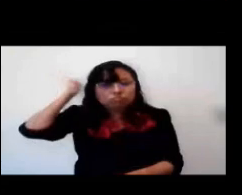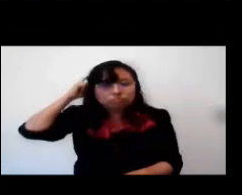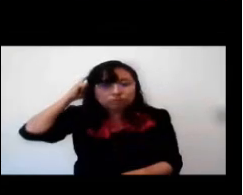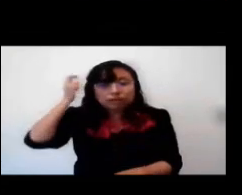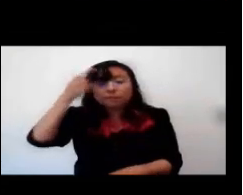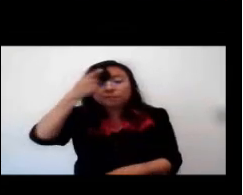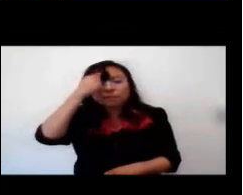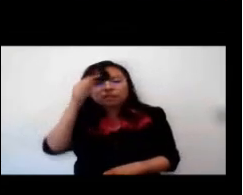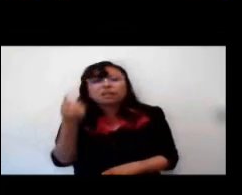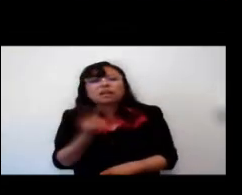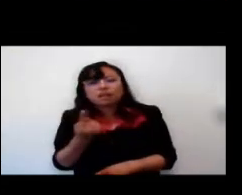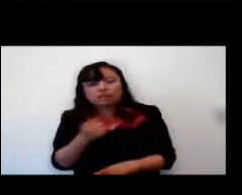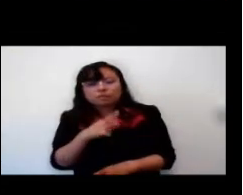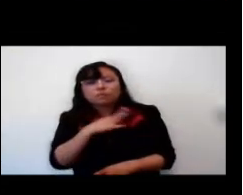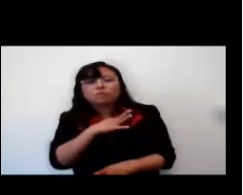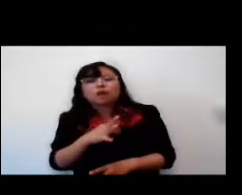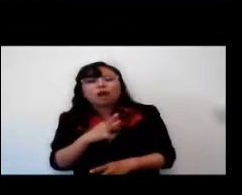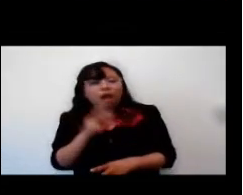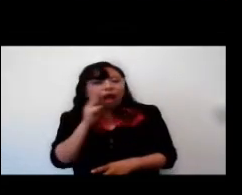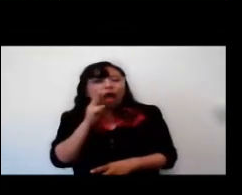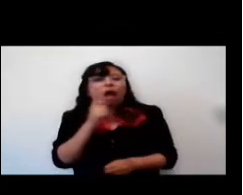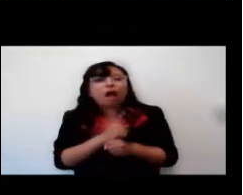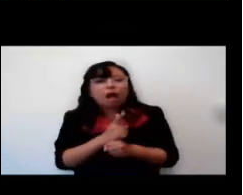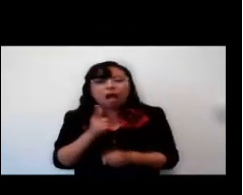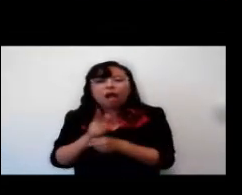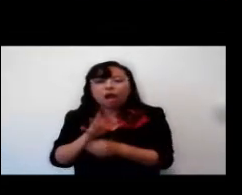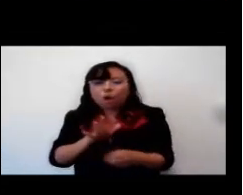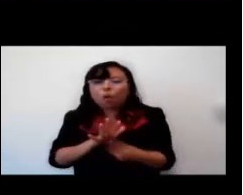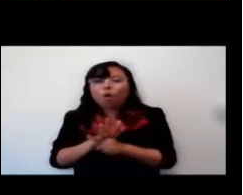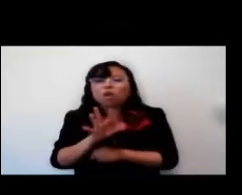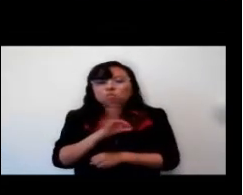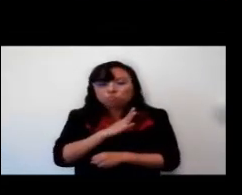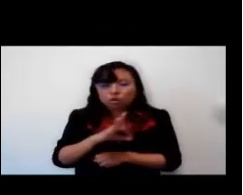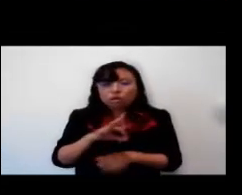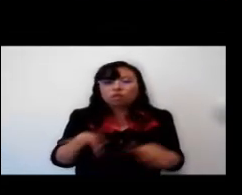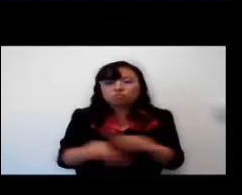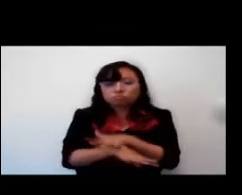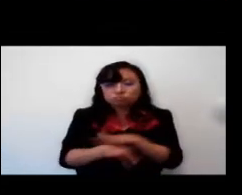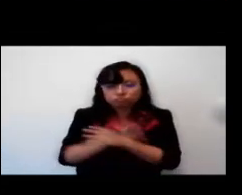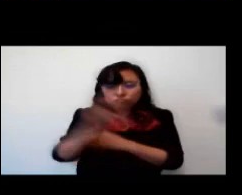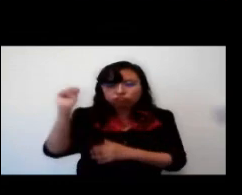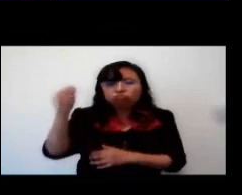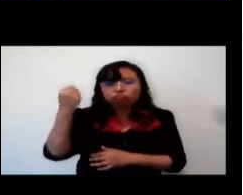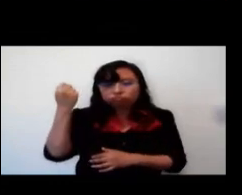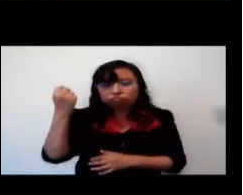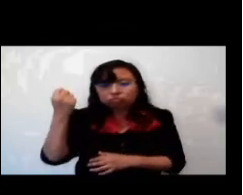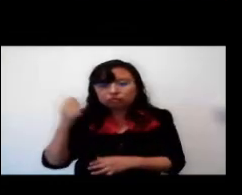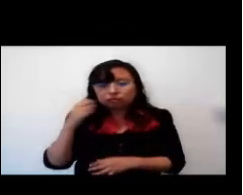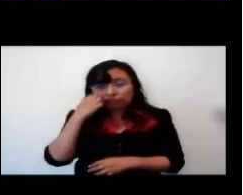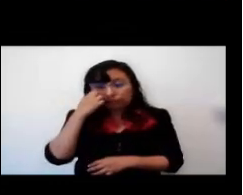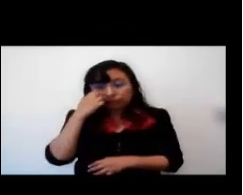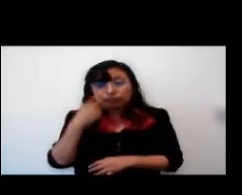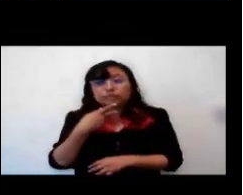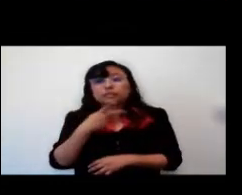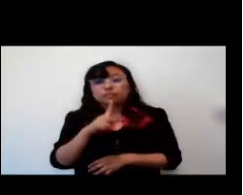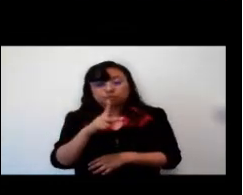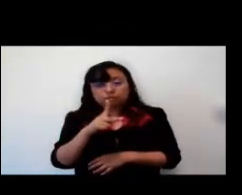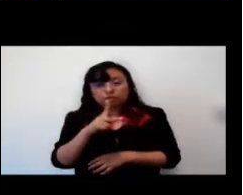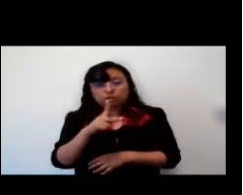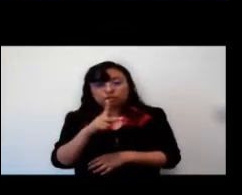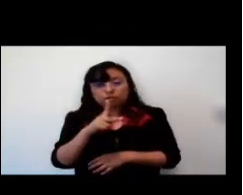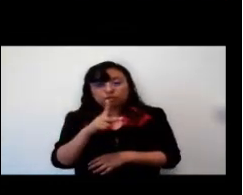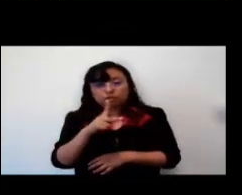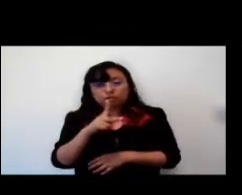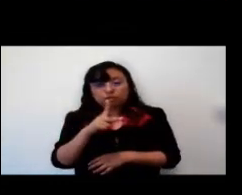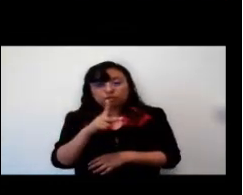que nosotros podamos orientarlos de cuándo es el mejor momento de cambiar de tecnología. Entonces, ¿cuándo ir a una valoración